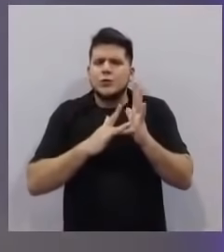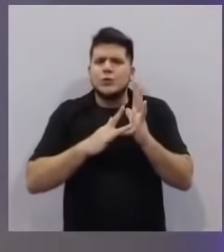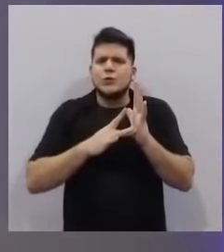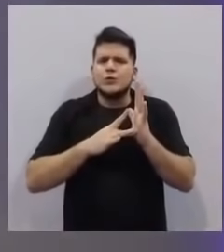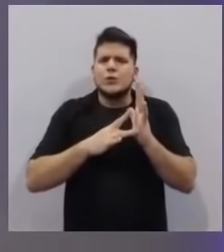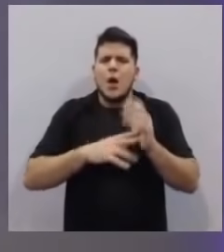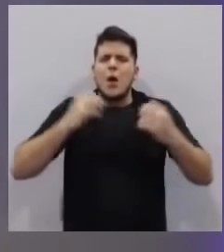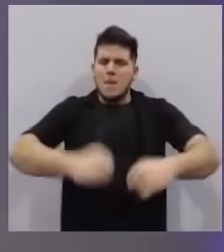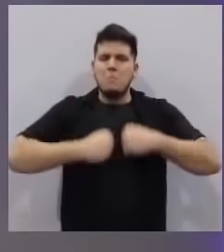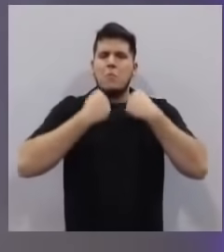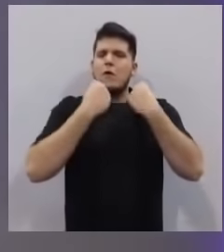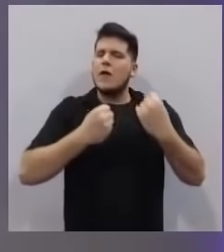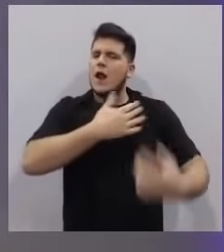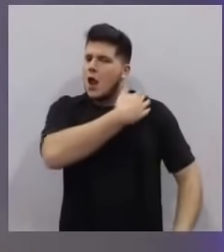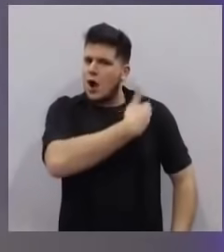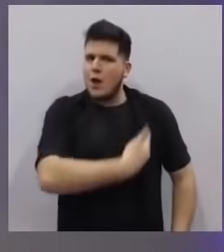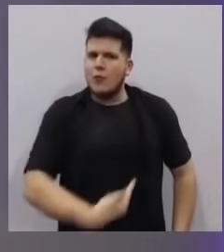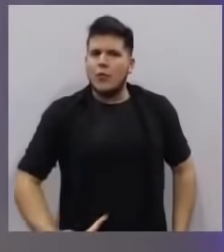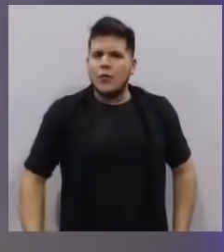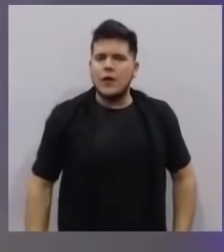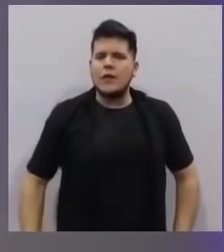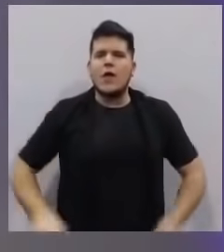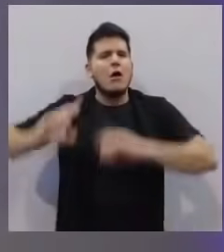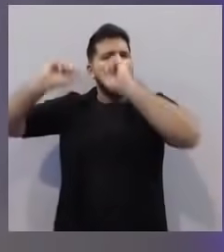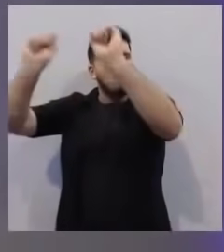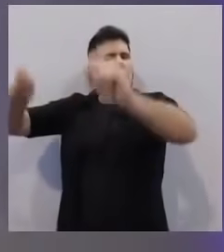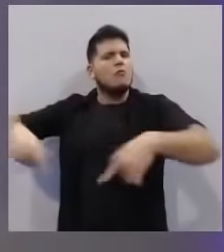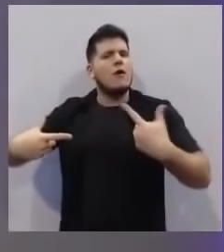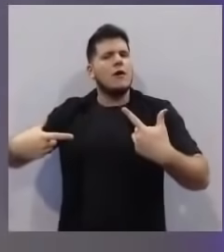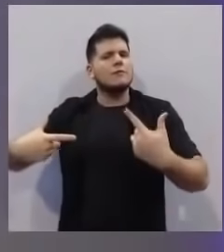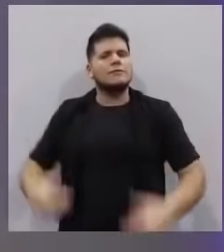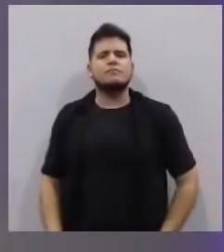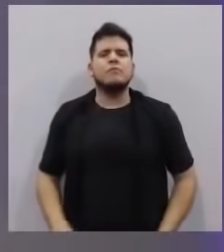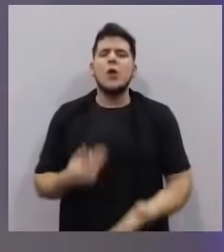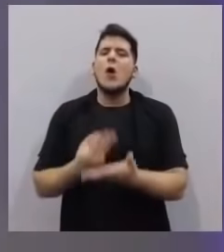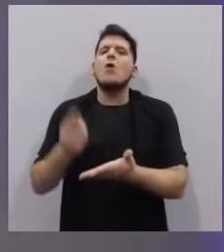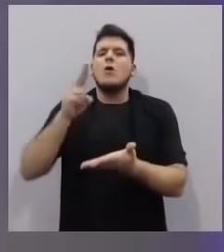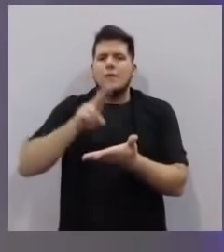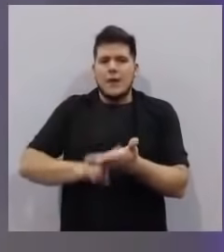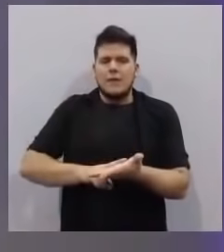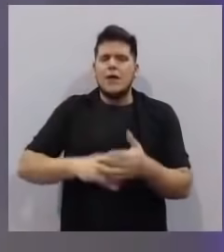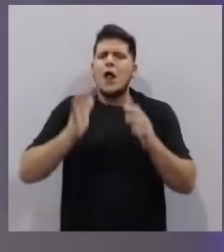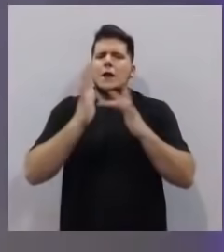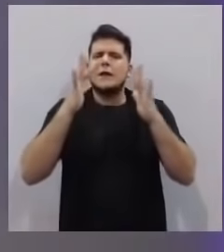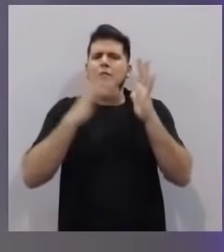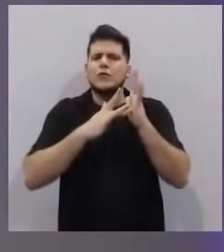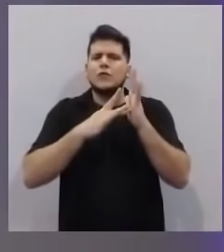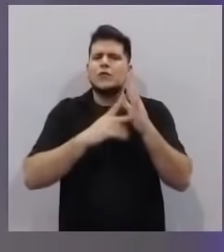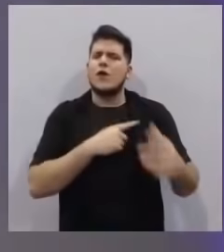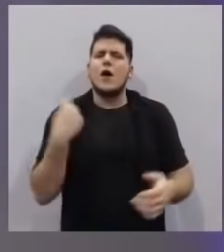autoridad vamos dígalo con fe el señor nos da como hijos de el poder